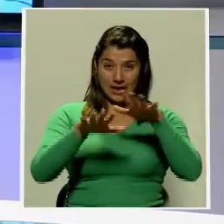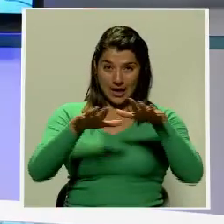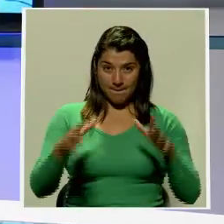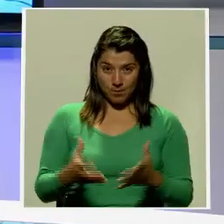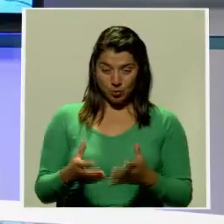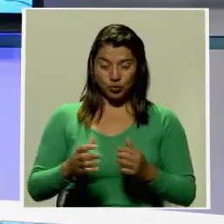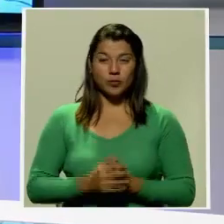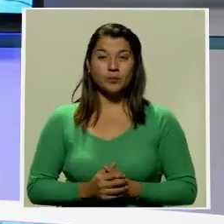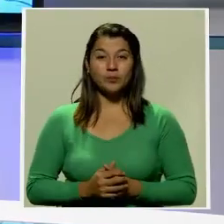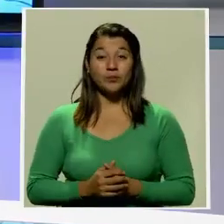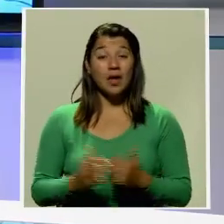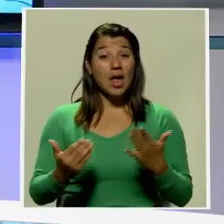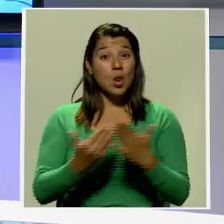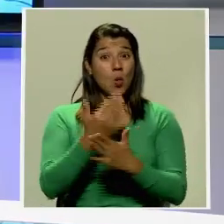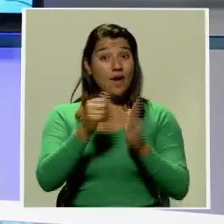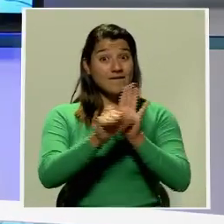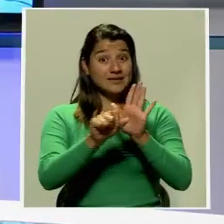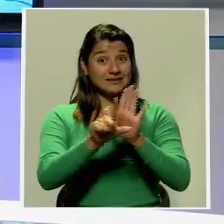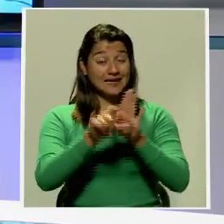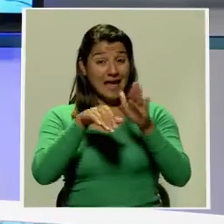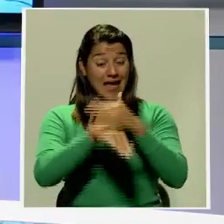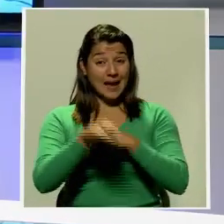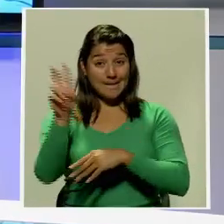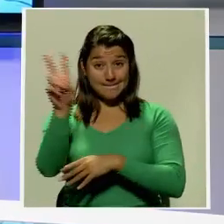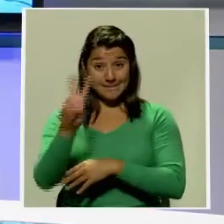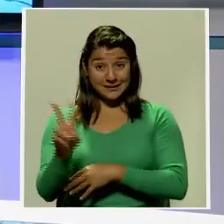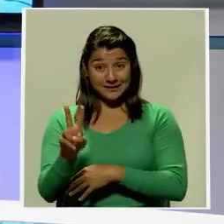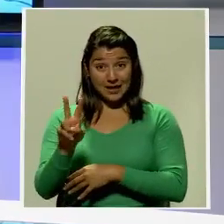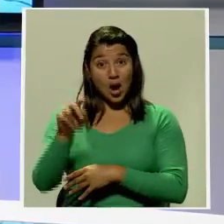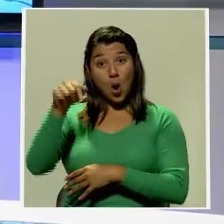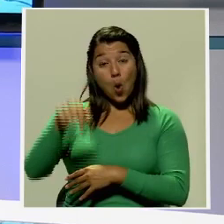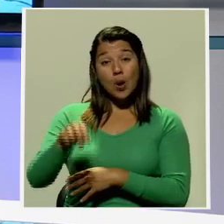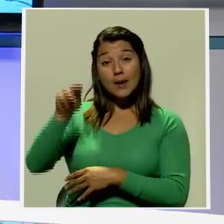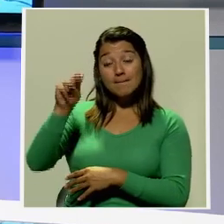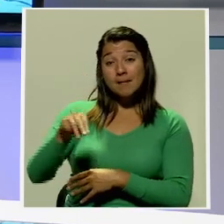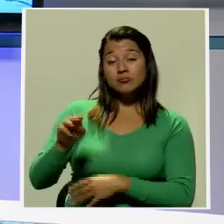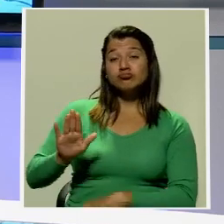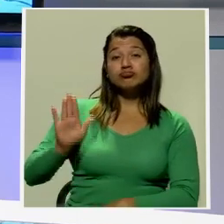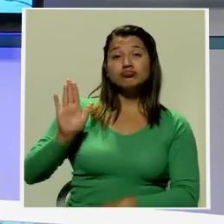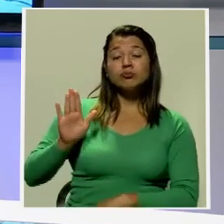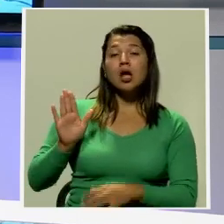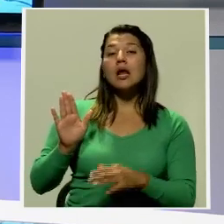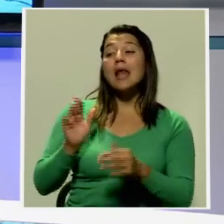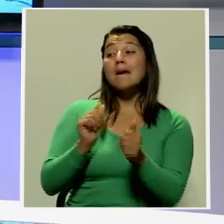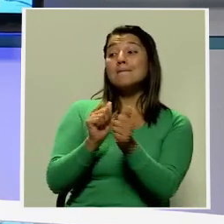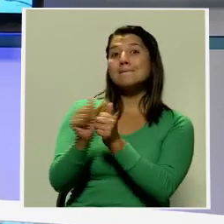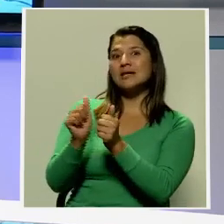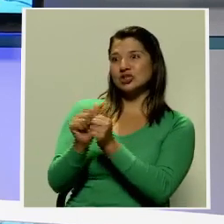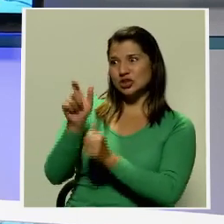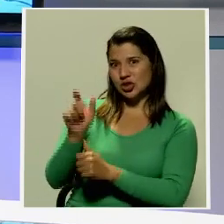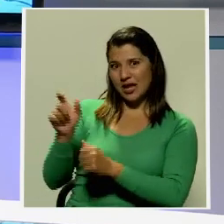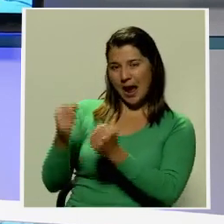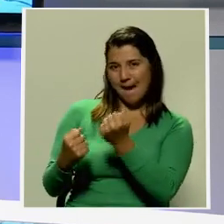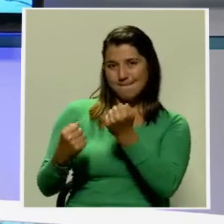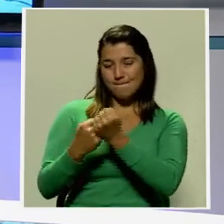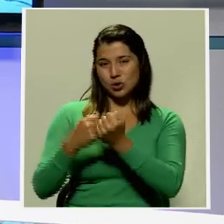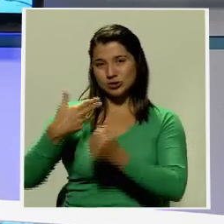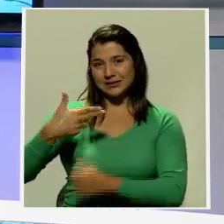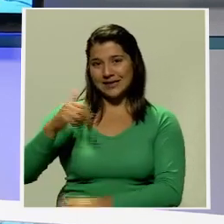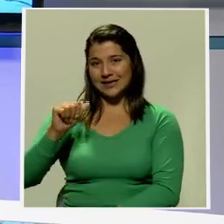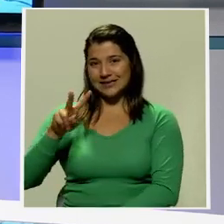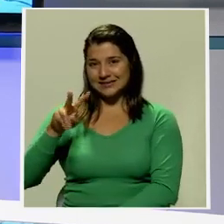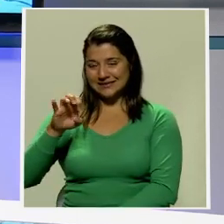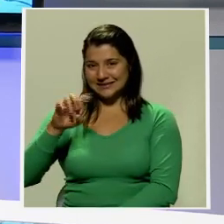El nuevo Parlamento venezolano juramentó este martes con una mayoría chavista con la que el